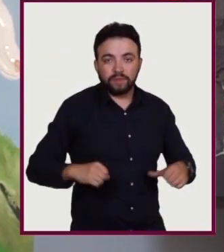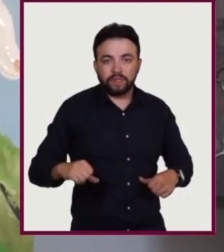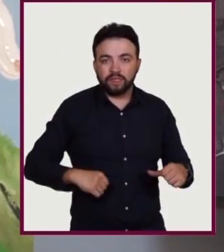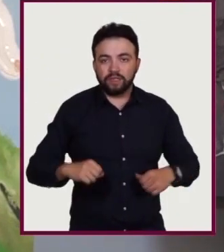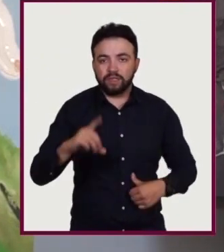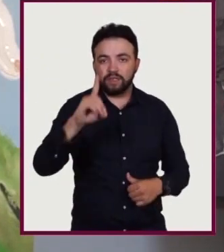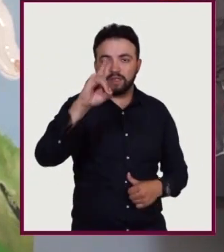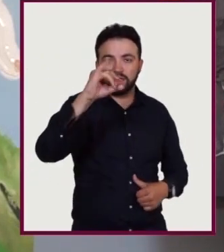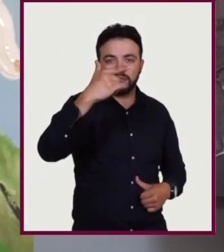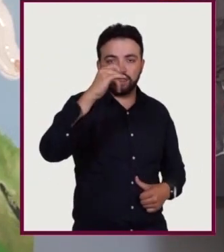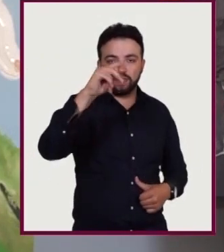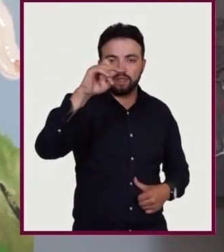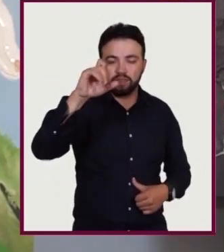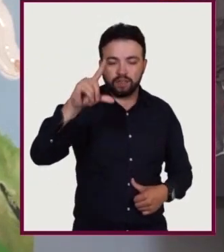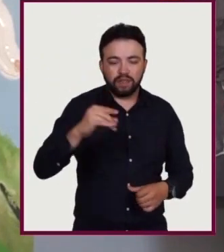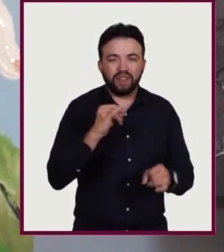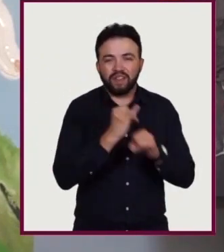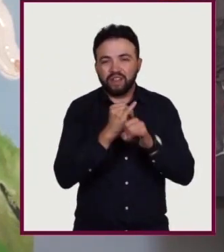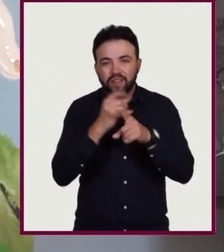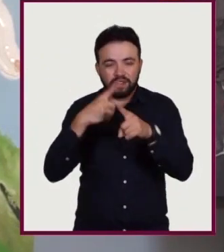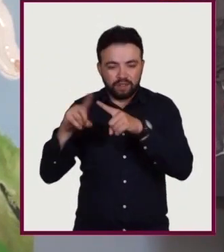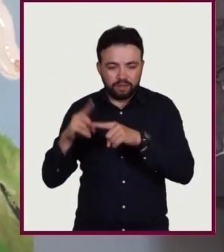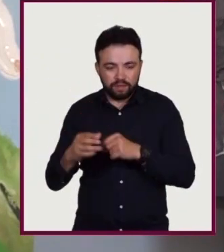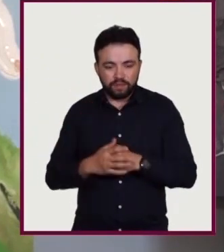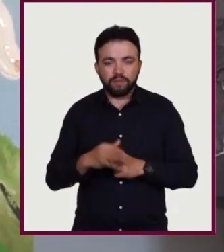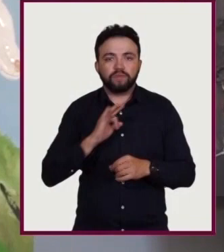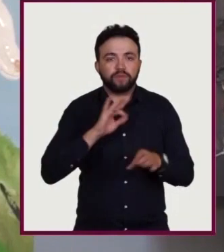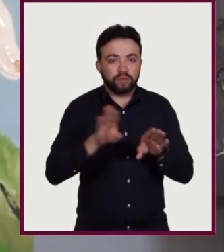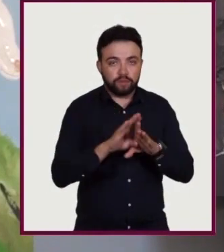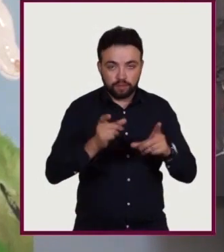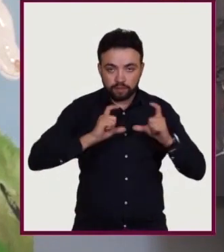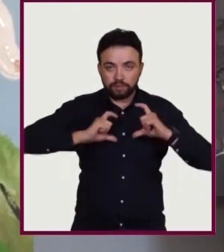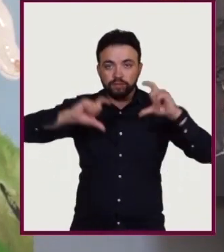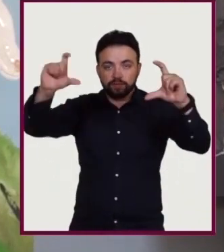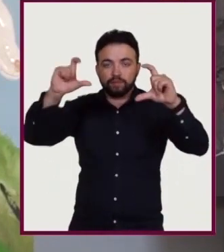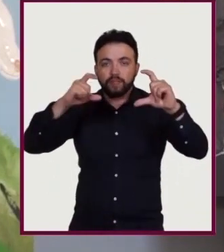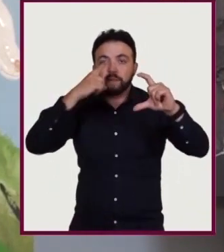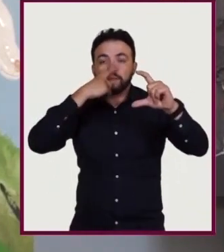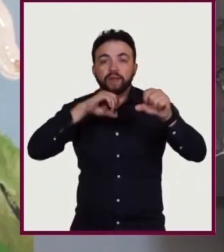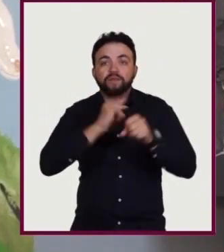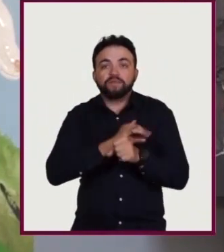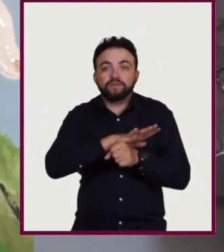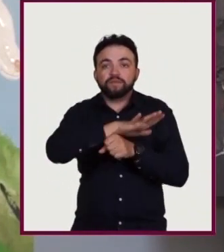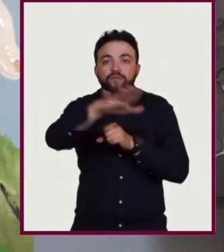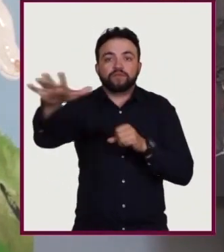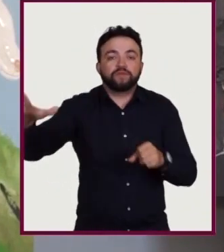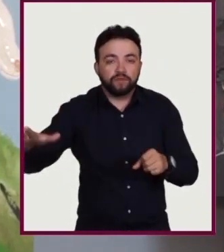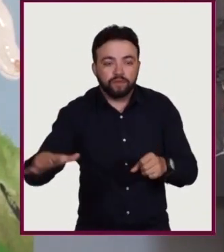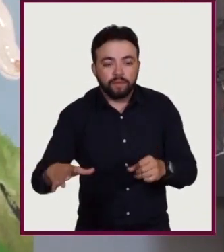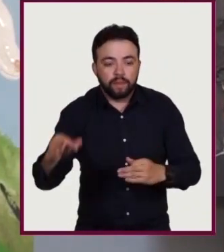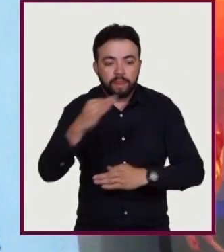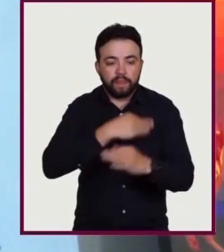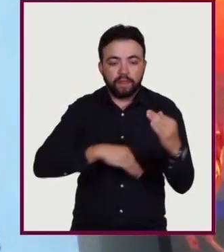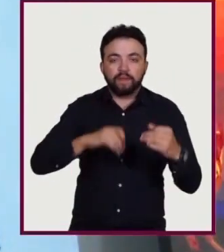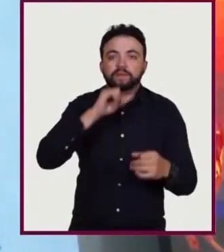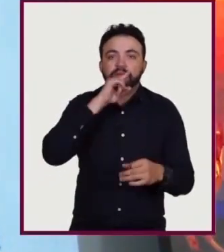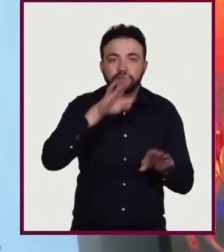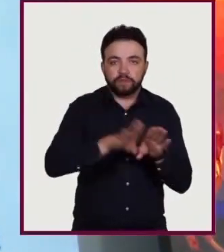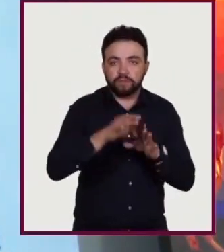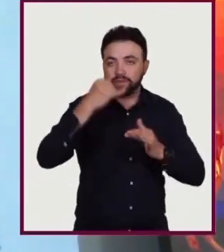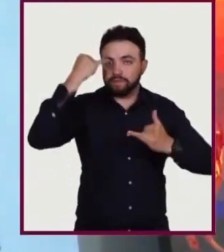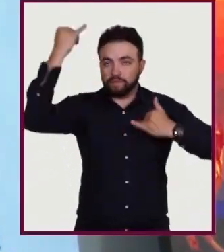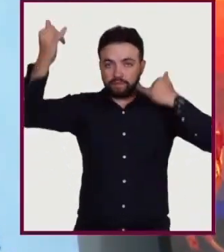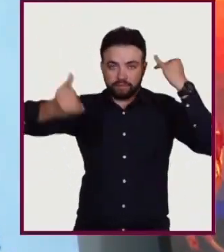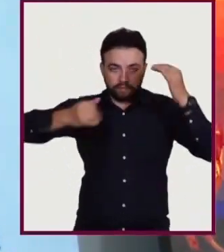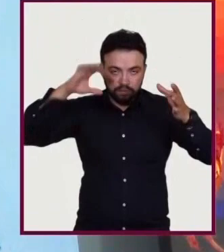ser una plataforma que transmite información y una serie de ideas y que tiene la